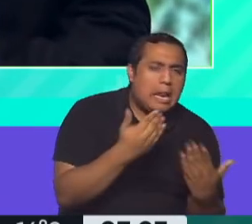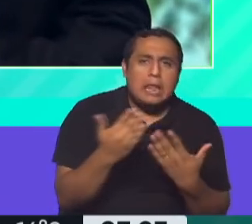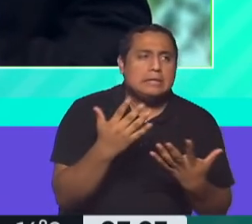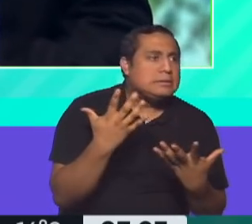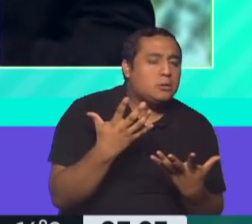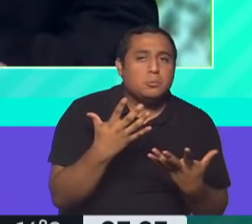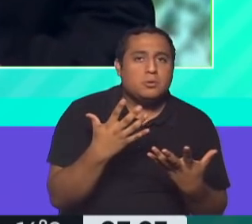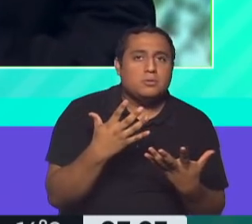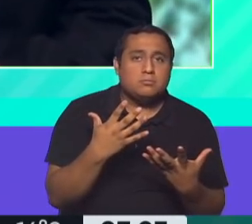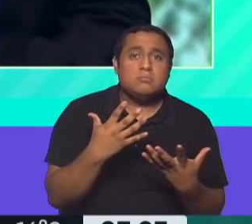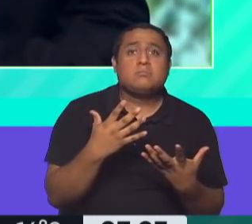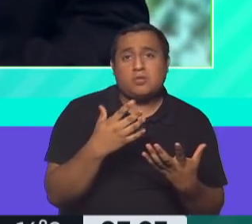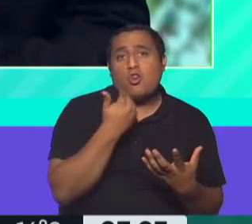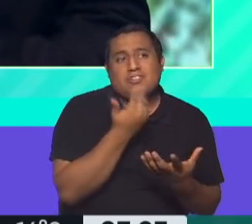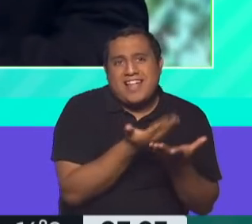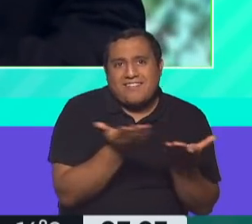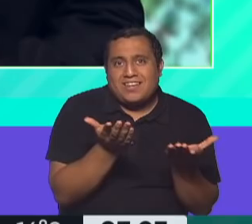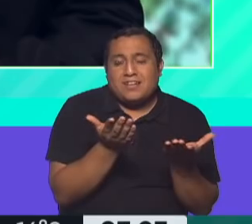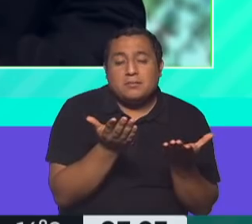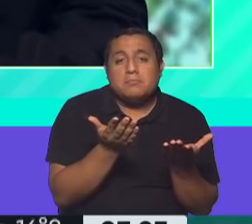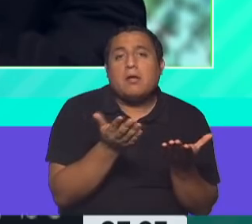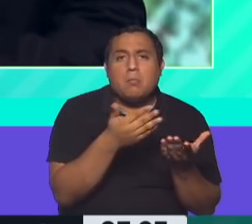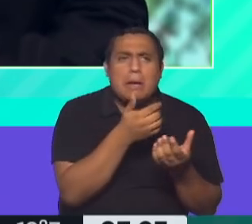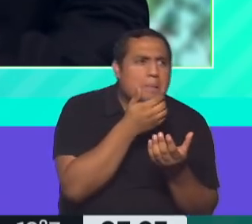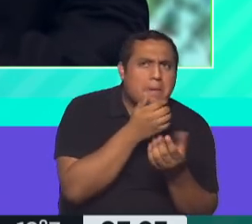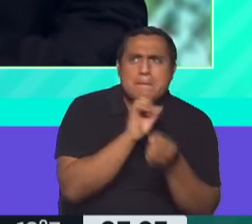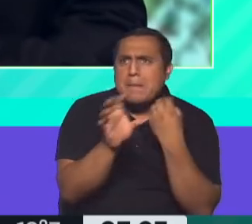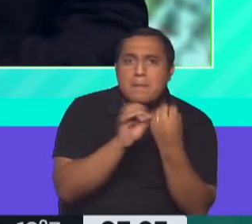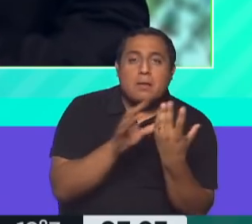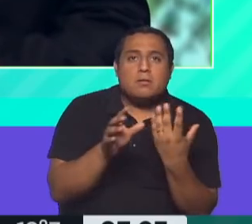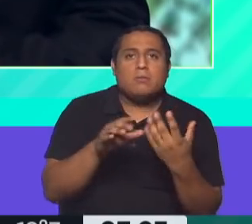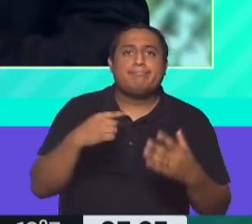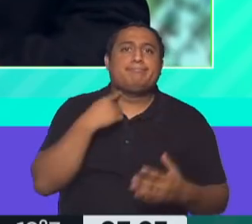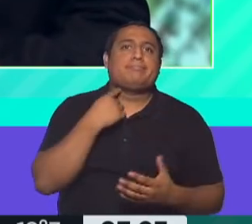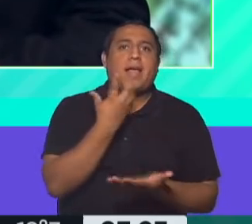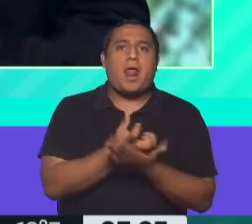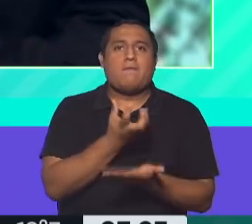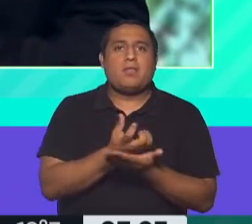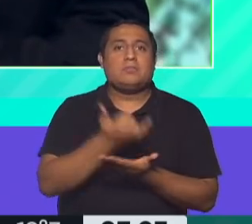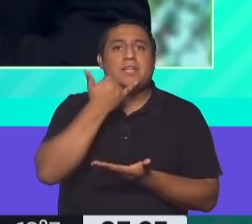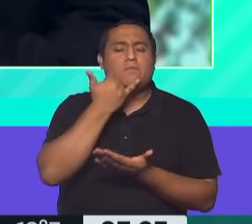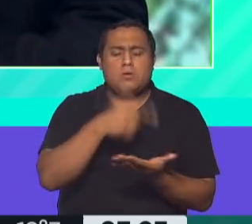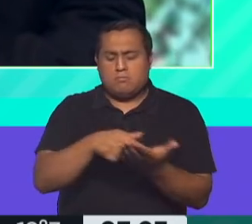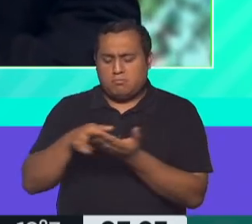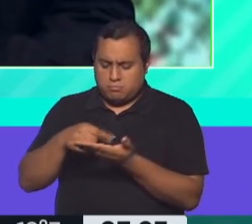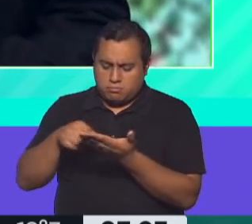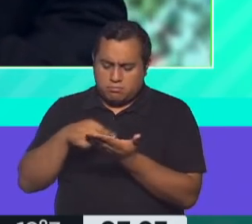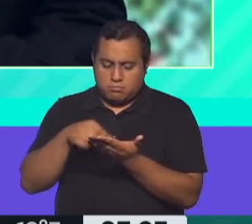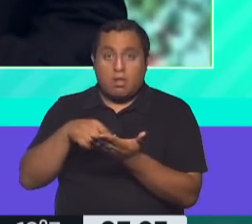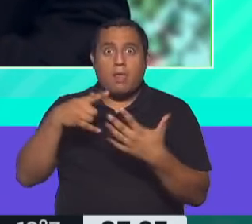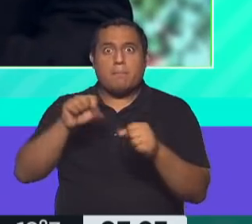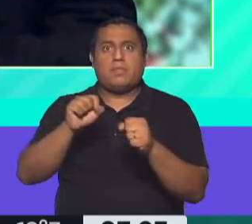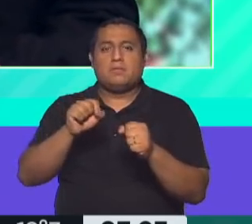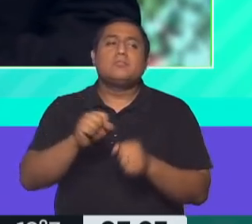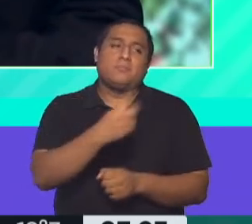que había ocurrido. Bueno, a partir de esto, que insisto, quedó grabado en uno de los teléfonos, es que desde ayer hay